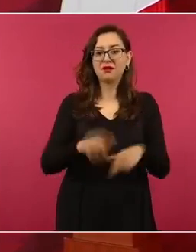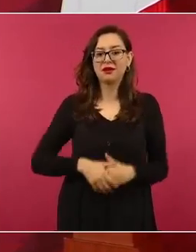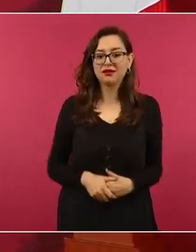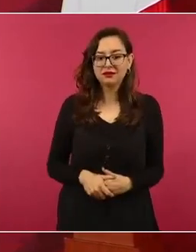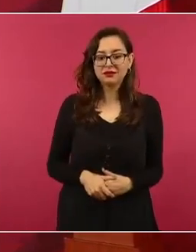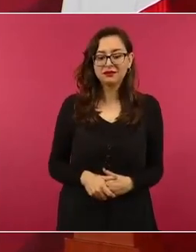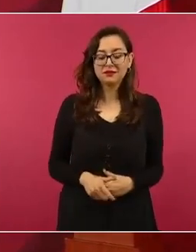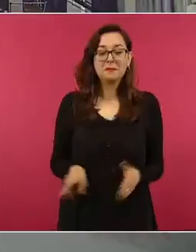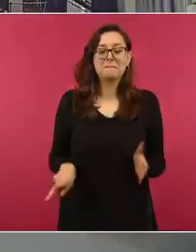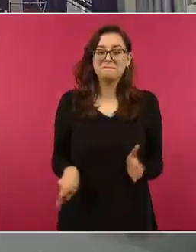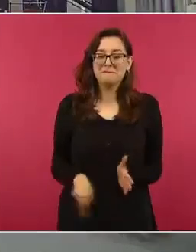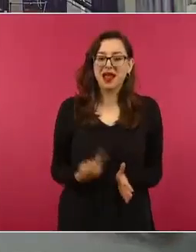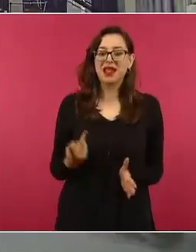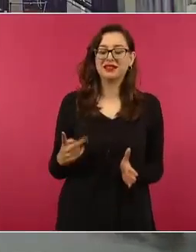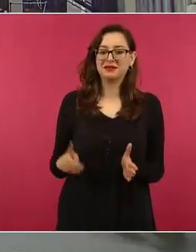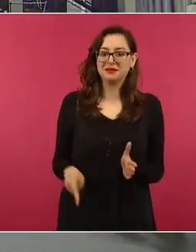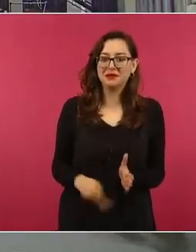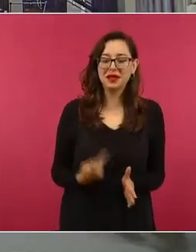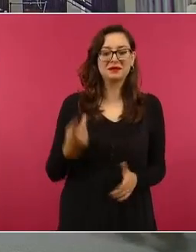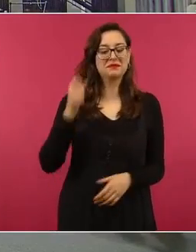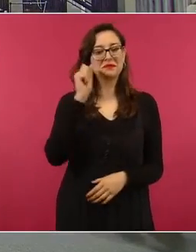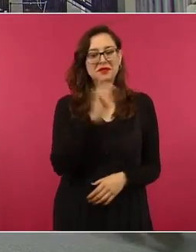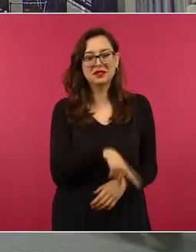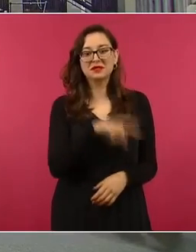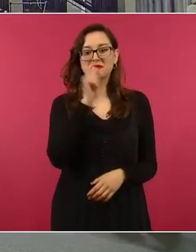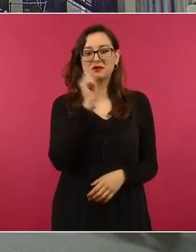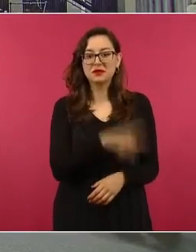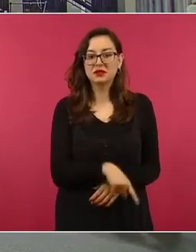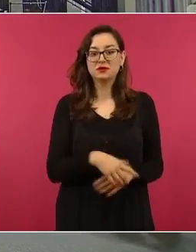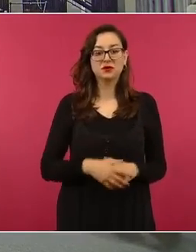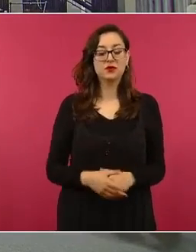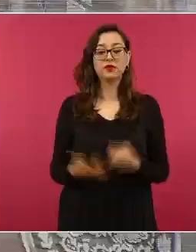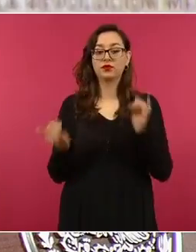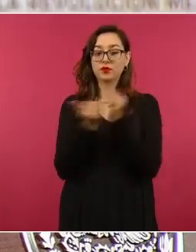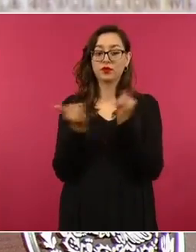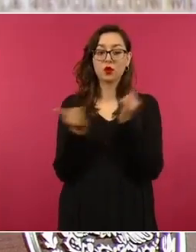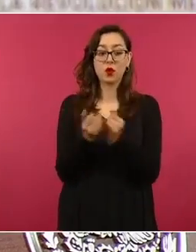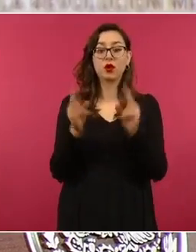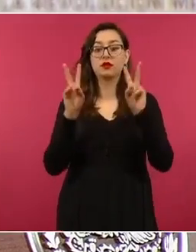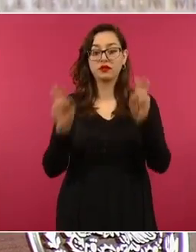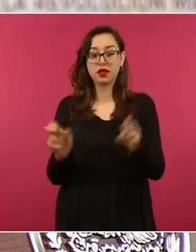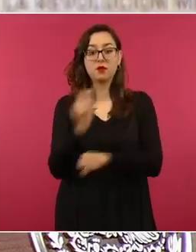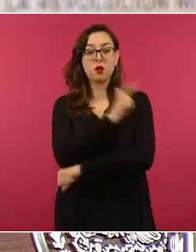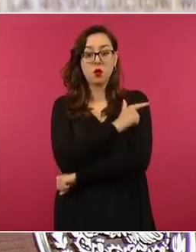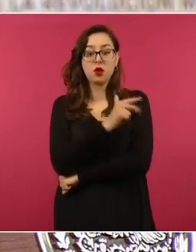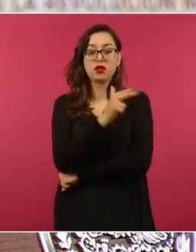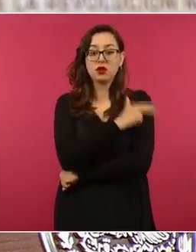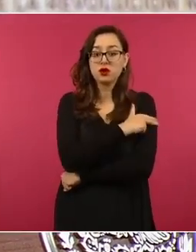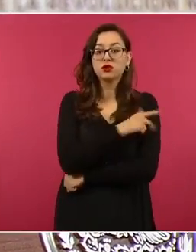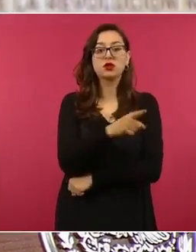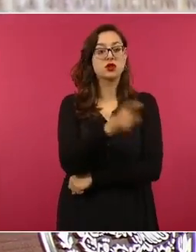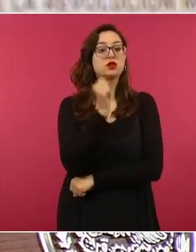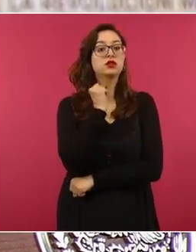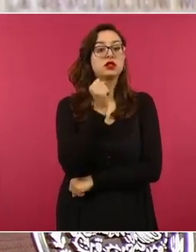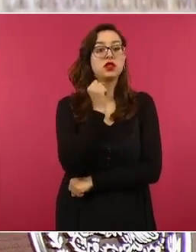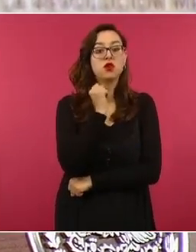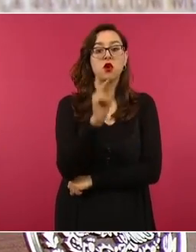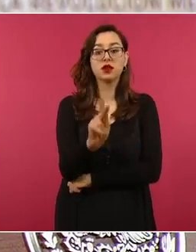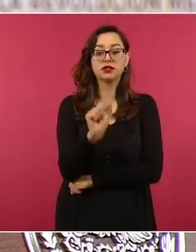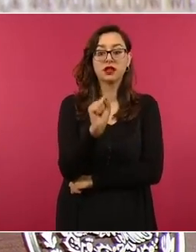estamos tratando este asunto, también por lo mismo de la Guardia Nacional y los senadores del